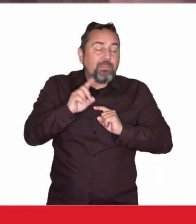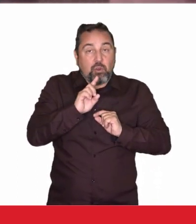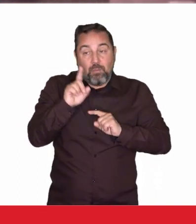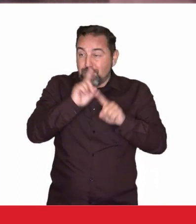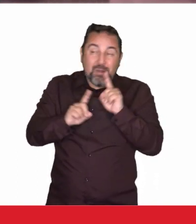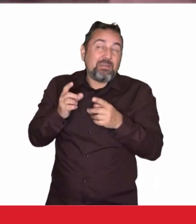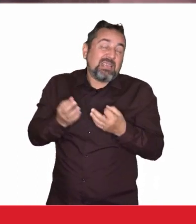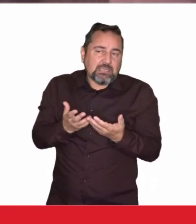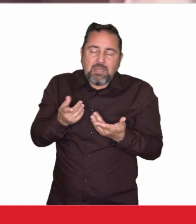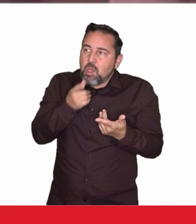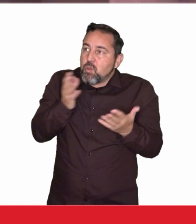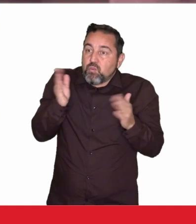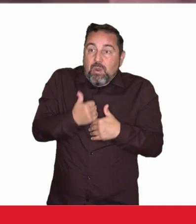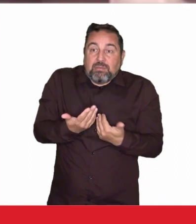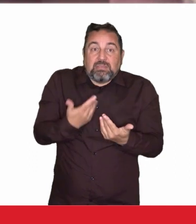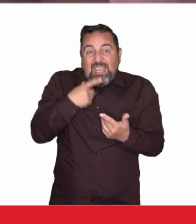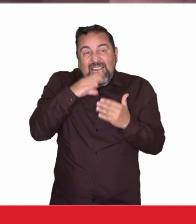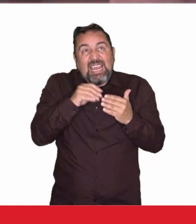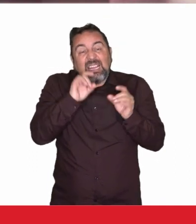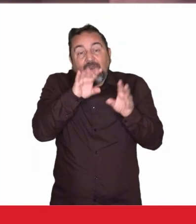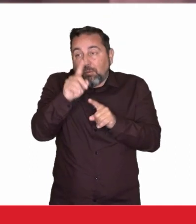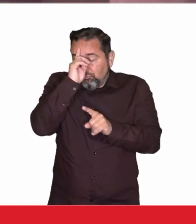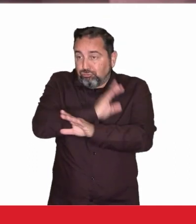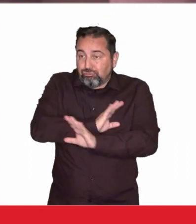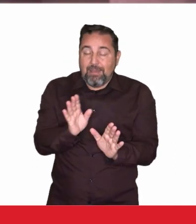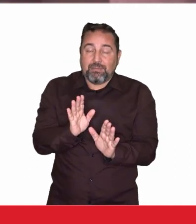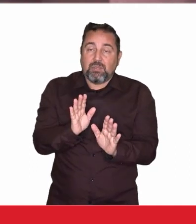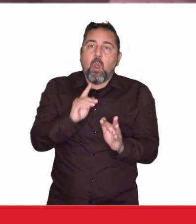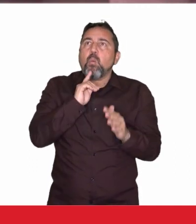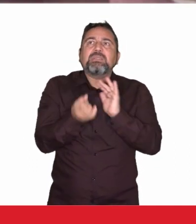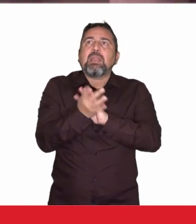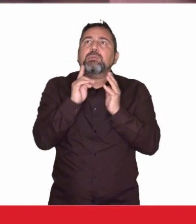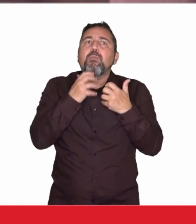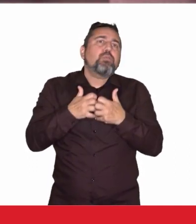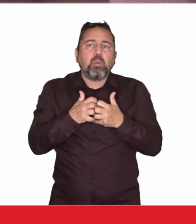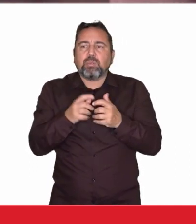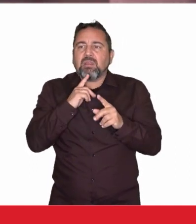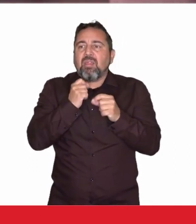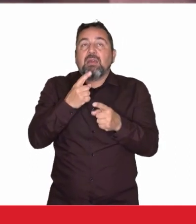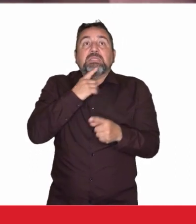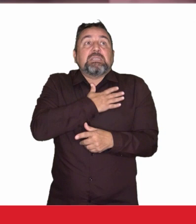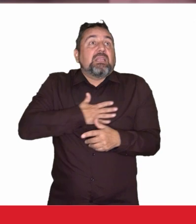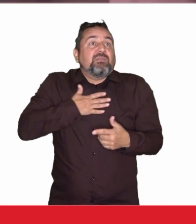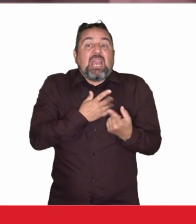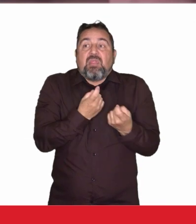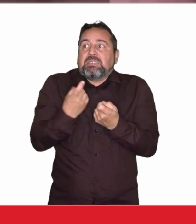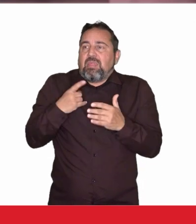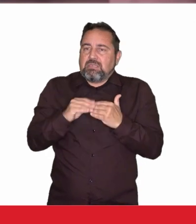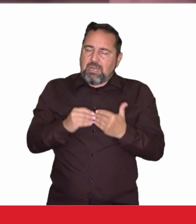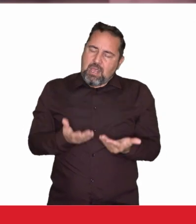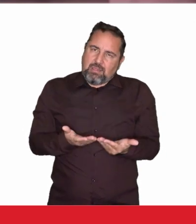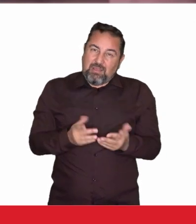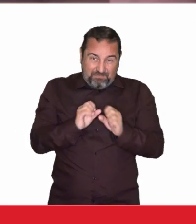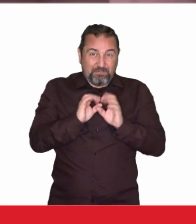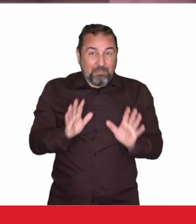ocurre muchísimo. Ahora tengo un problema, no, tienes un problema de que no tienes identificado al cliente o no has creado un producto que satisfaga las necesidades